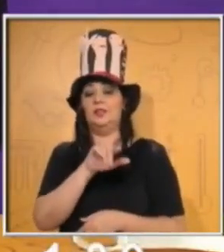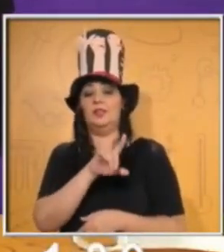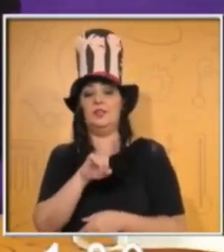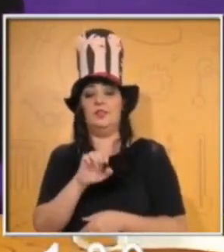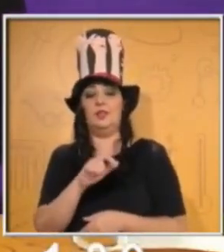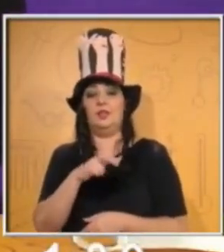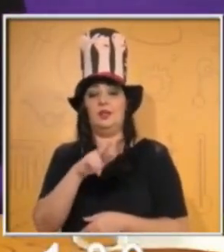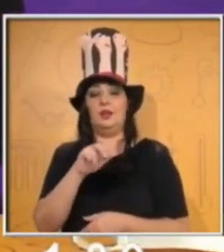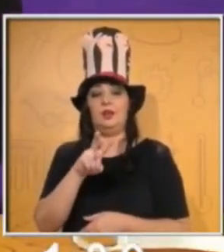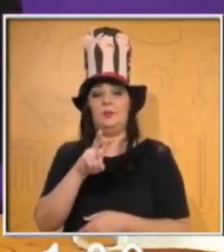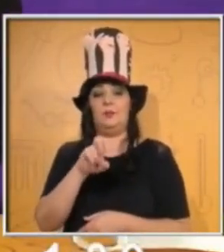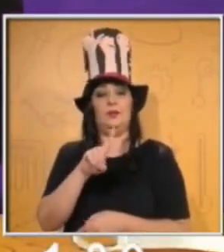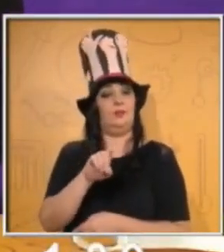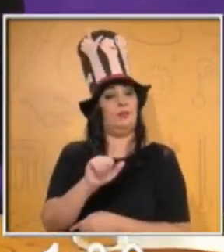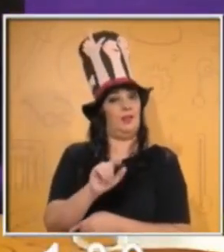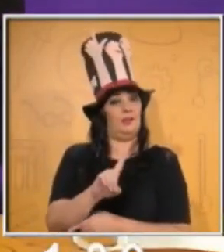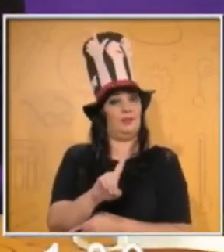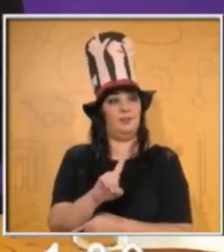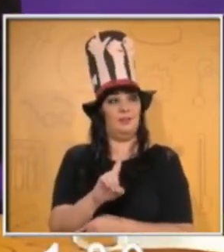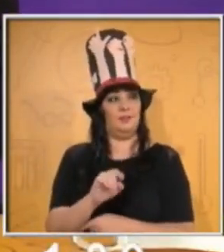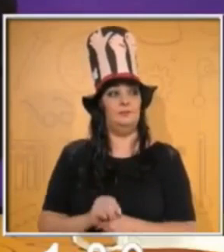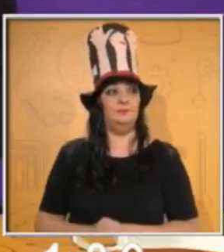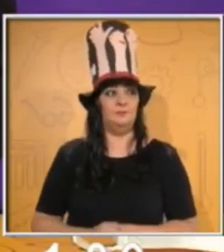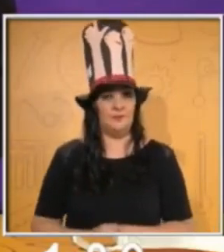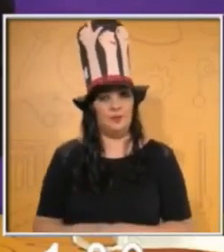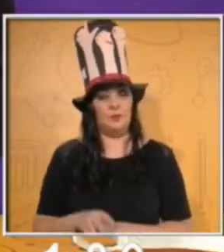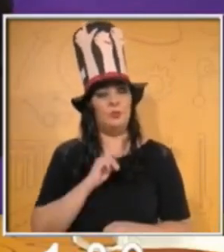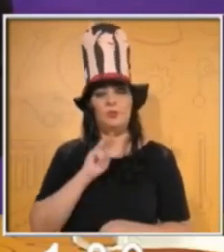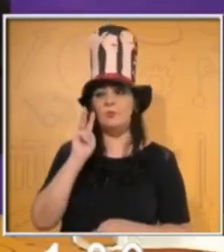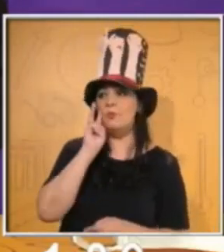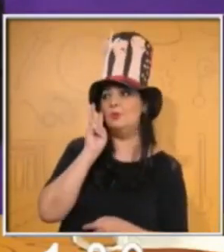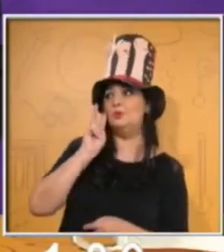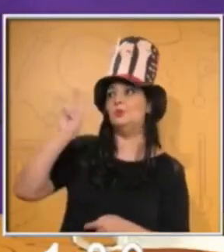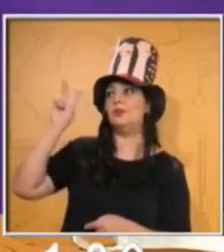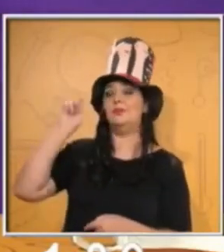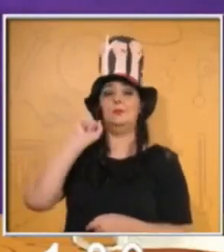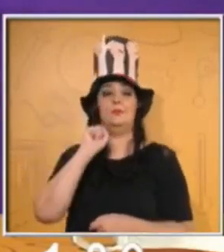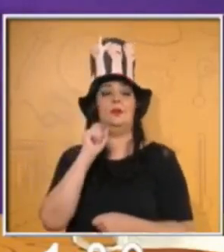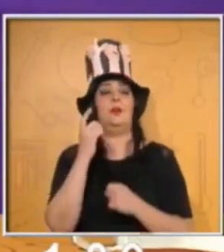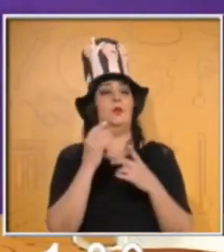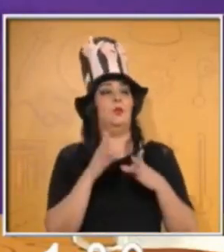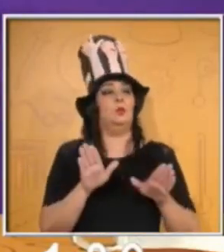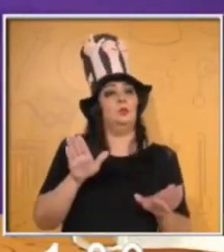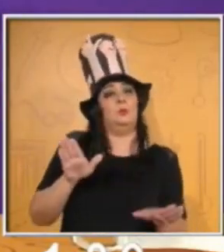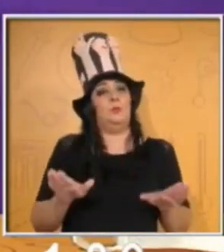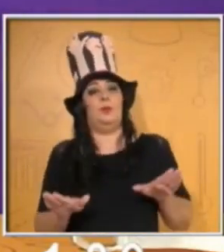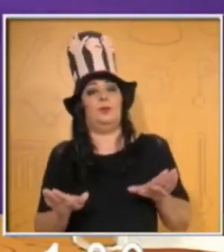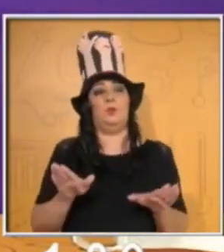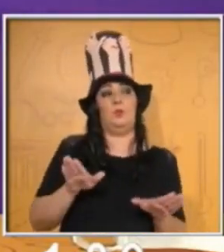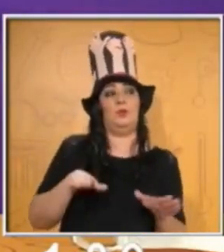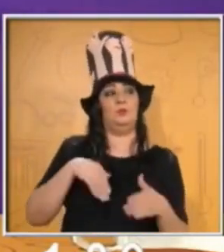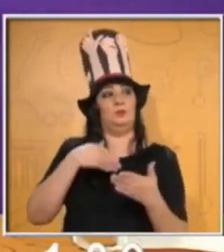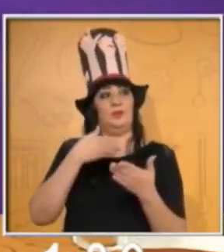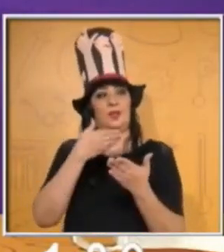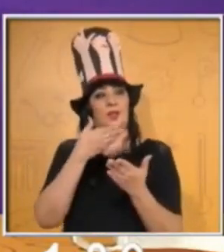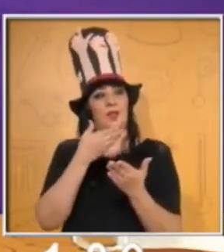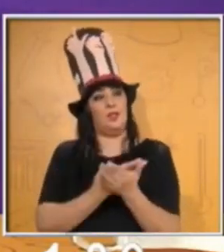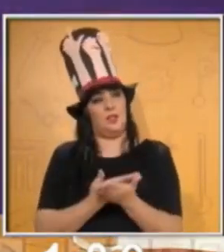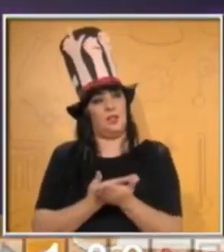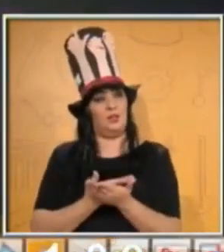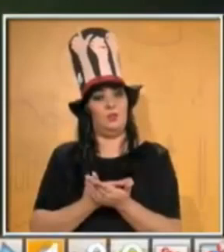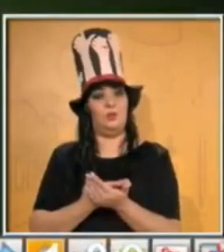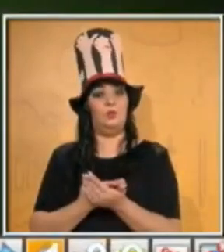bien. Aquí también se logra ver una imagen ahí en pantalla de algunos pingüinos que están cayendo. En este caso, el